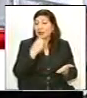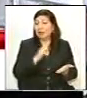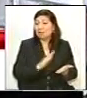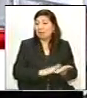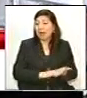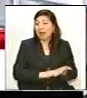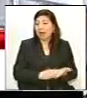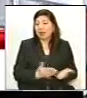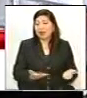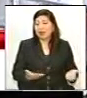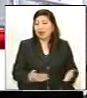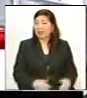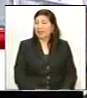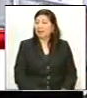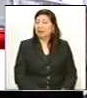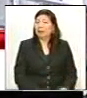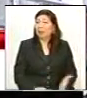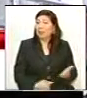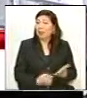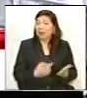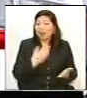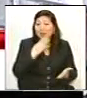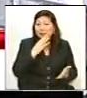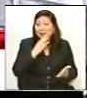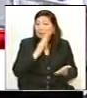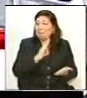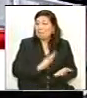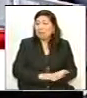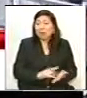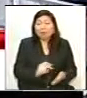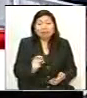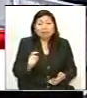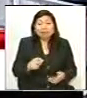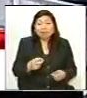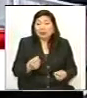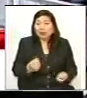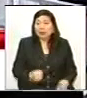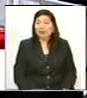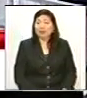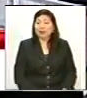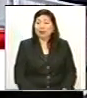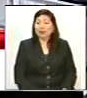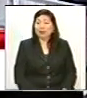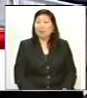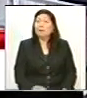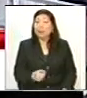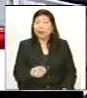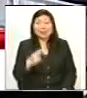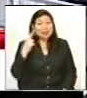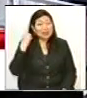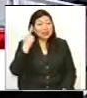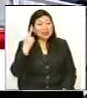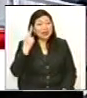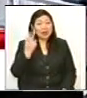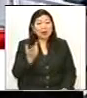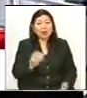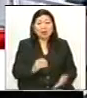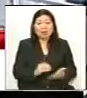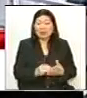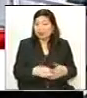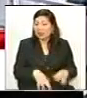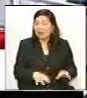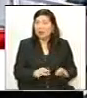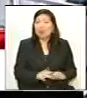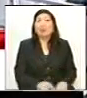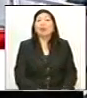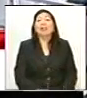va a salir mal, técnicamente hablando, aunque no roben un sol. Entonces, por esa razón, o uno de los hitos fundamentales